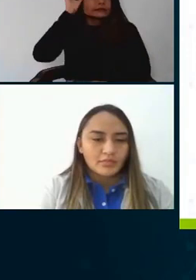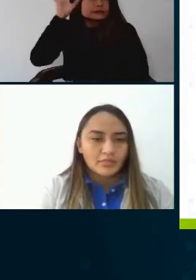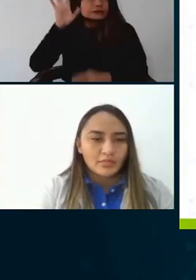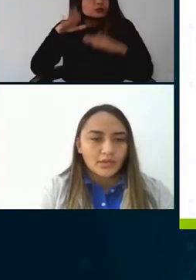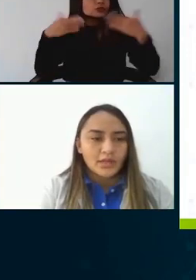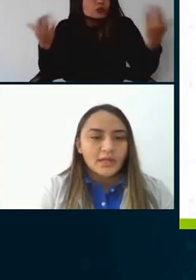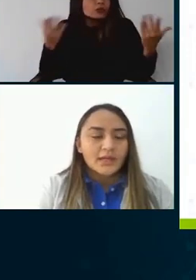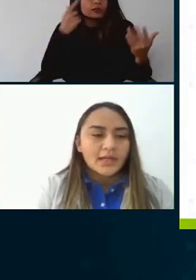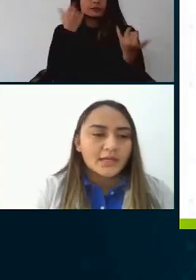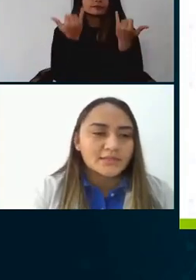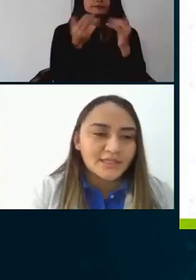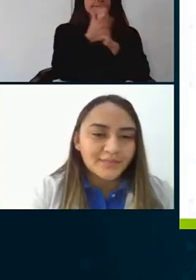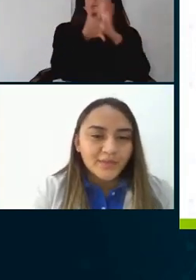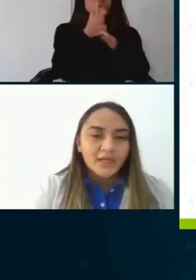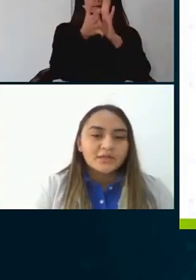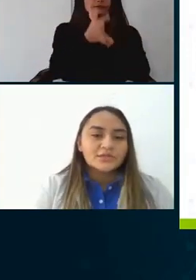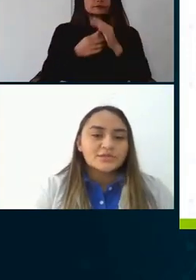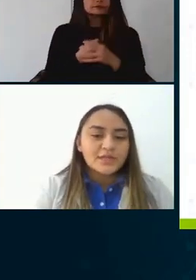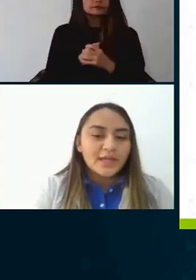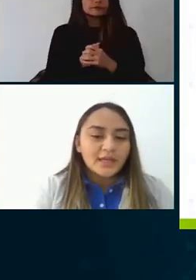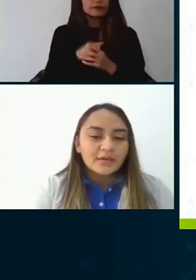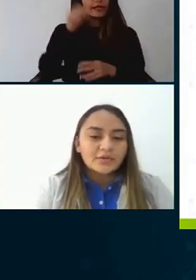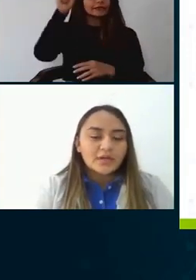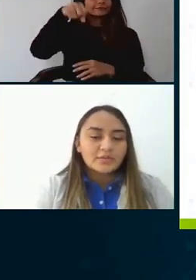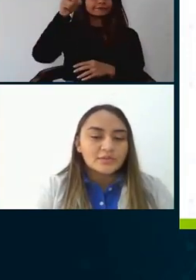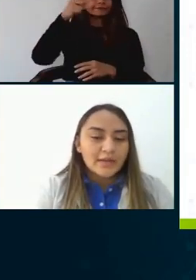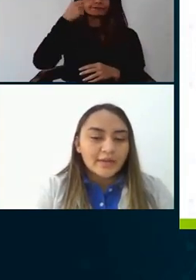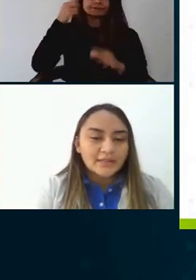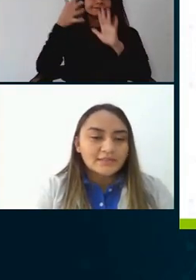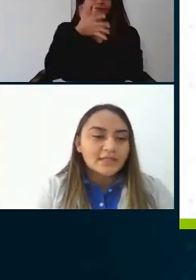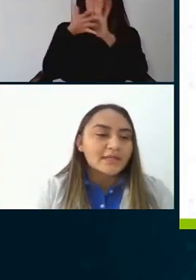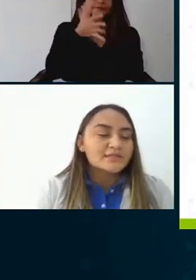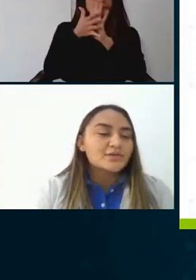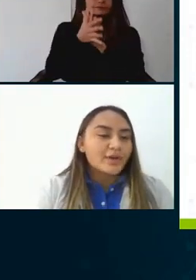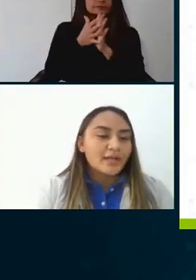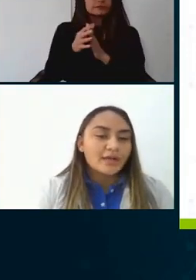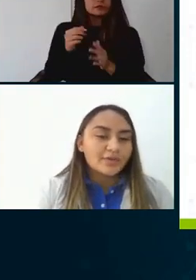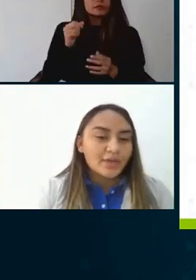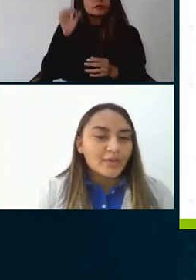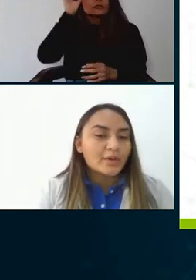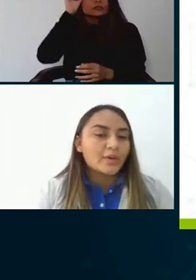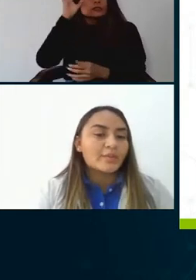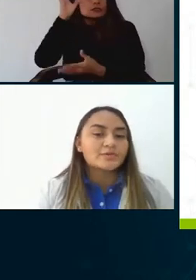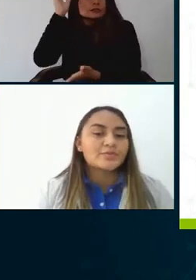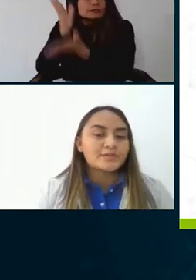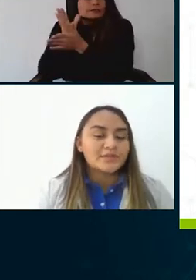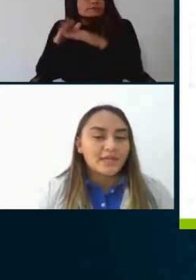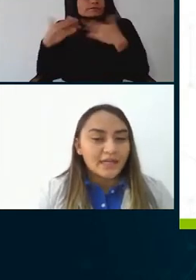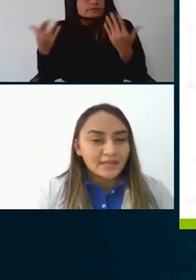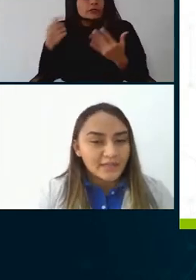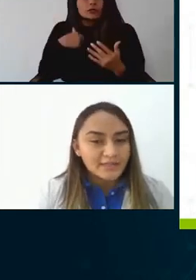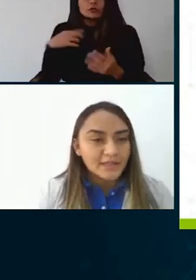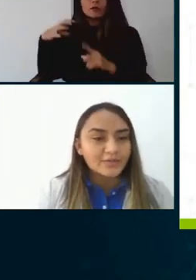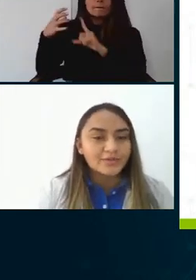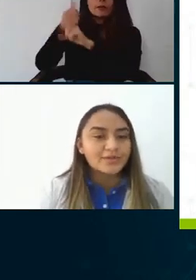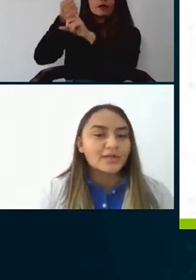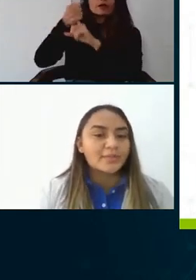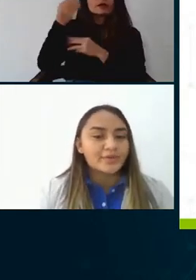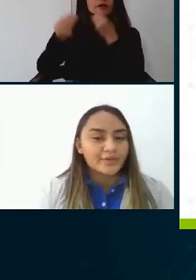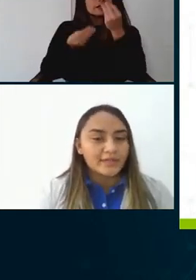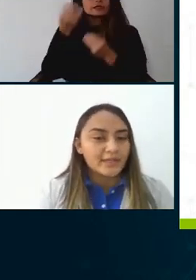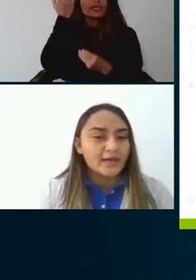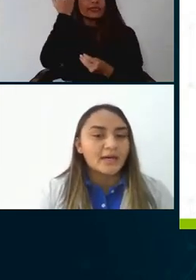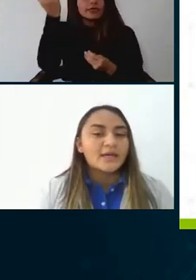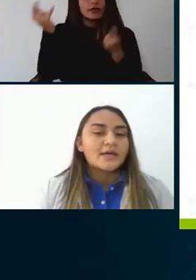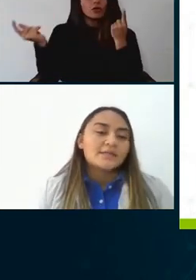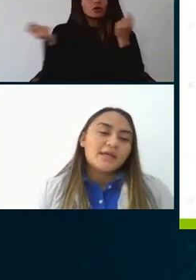proyecto. Sí, nosotros encontramos la matriz de riesgo en la donde evaluamos pues qué eran las medidas de control,